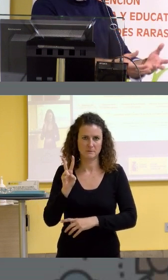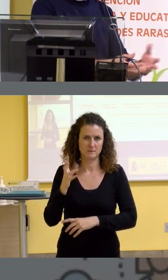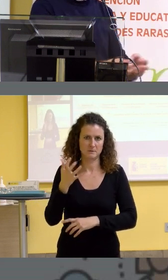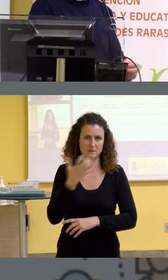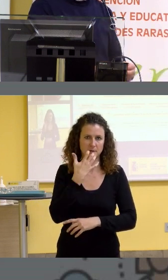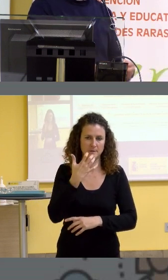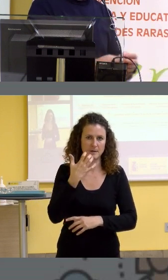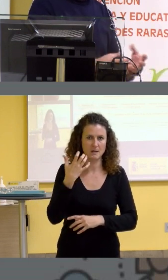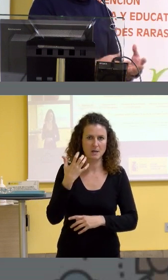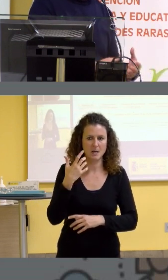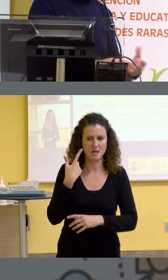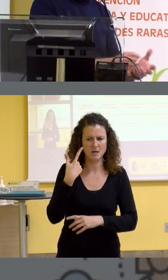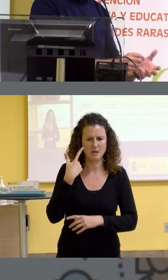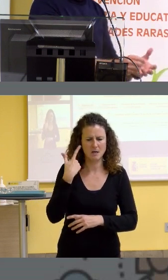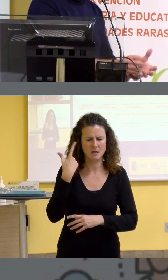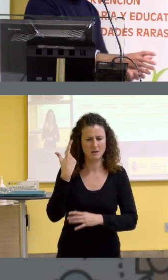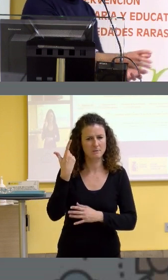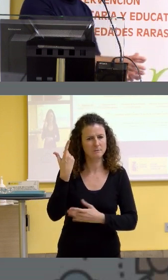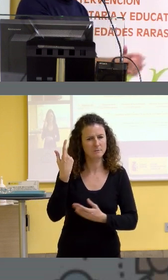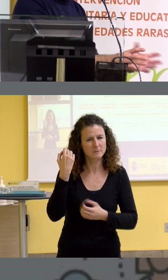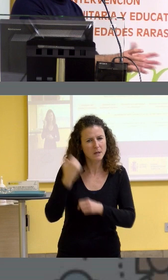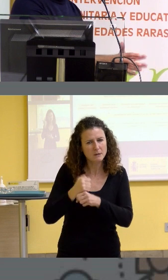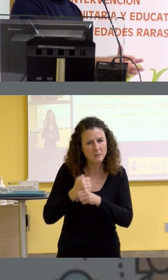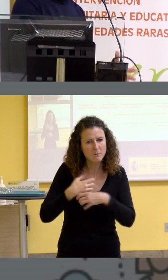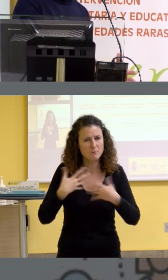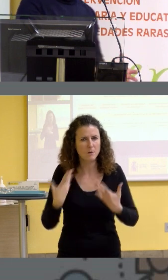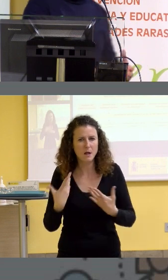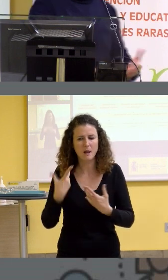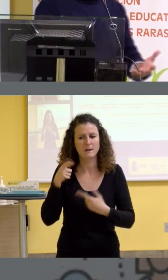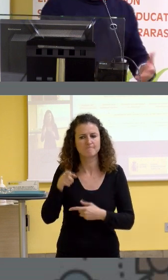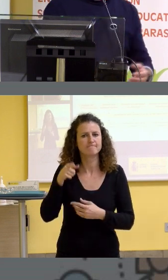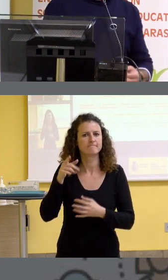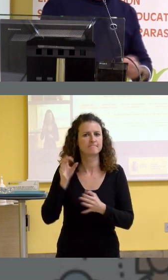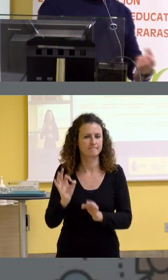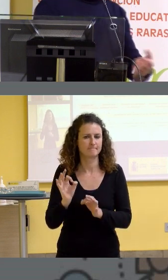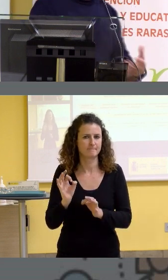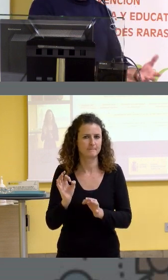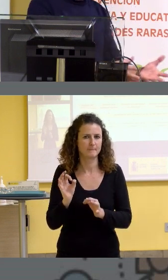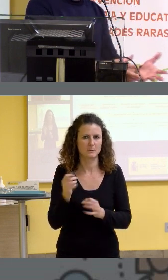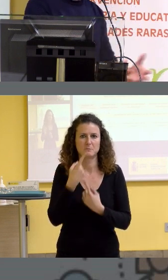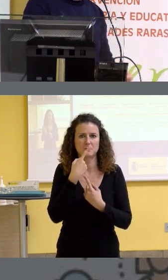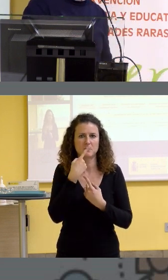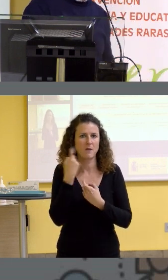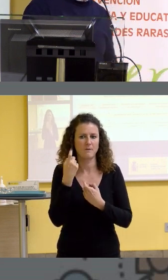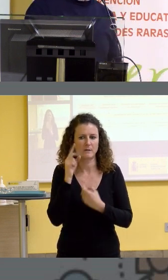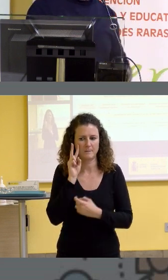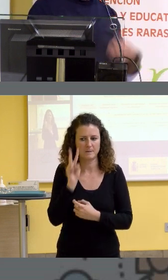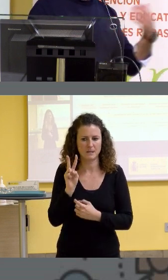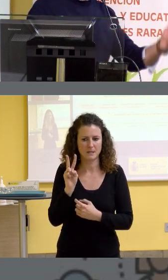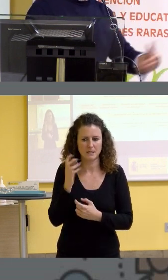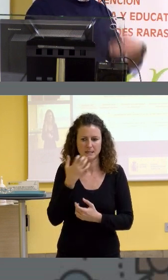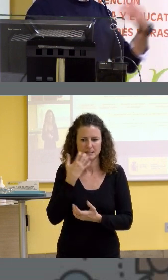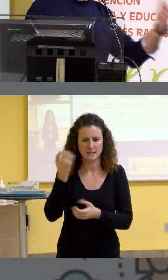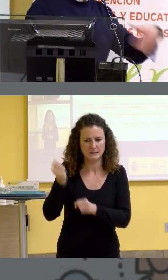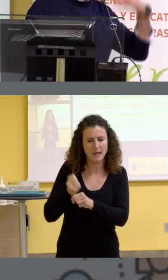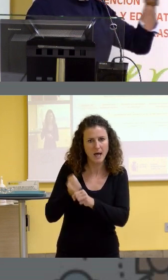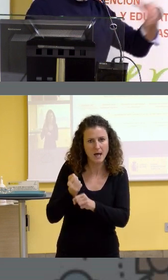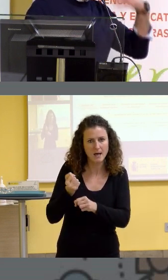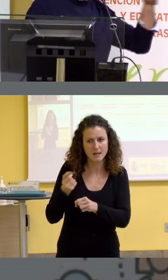semiología como en rendimiento en determinadas tareas y decir, mira, esto es tal. Pero realmente no es necesario observar una tarea cuando la persona